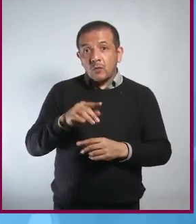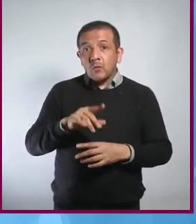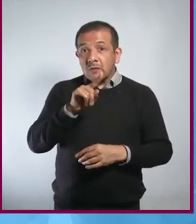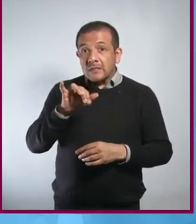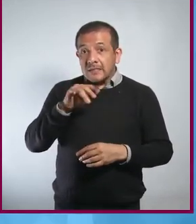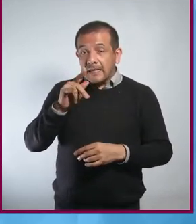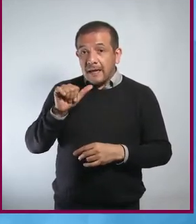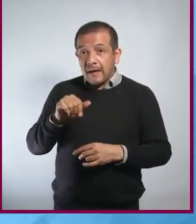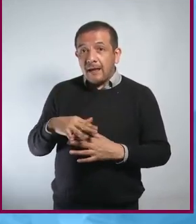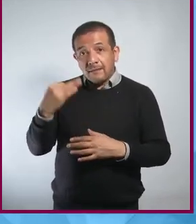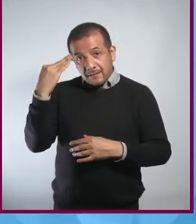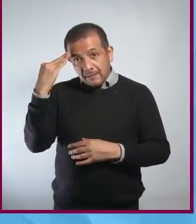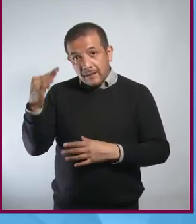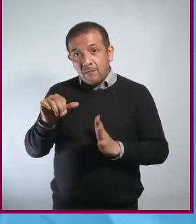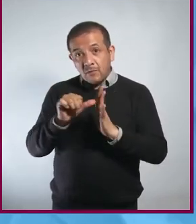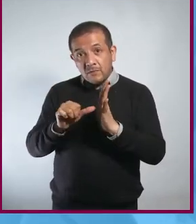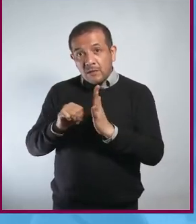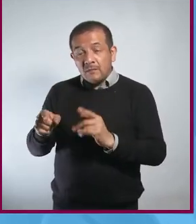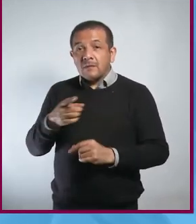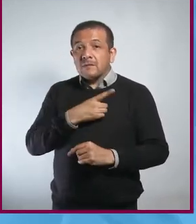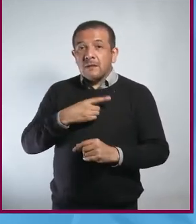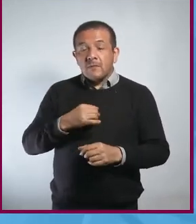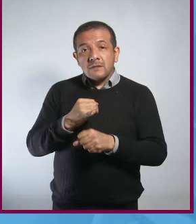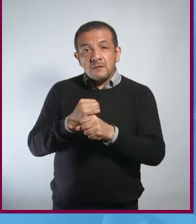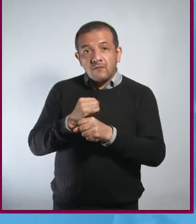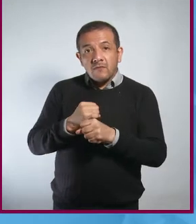y métodos anticonceptivos.